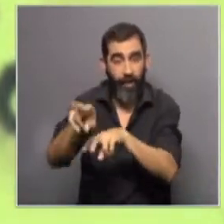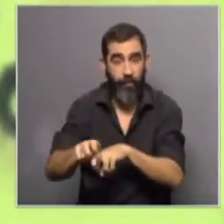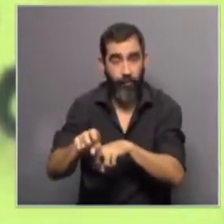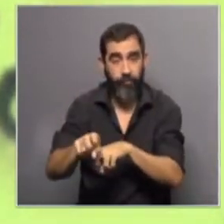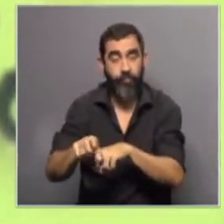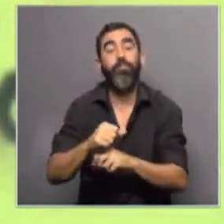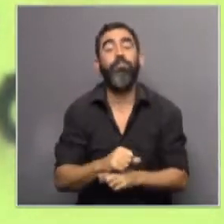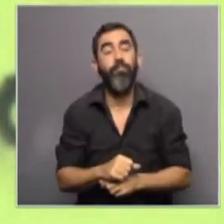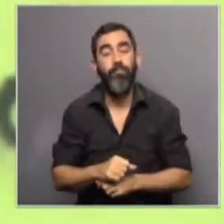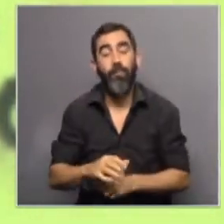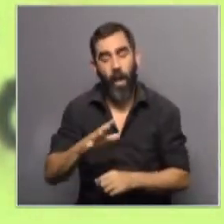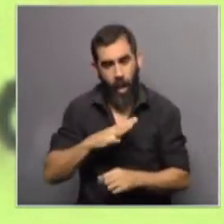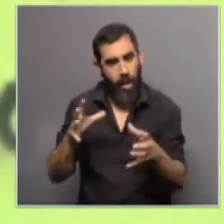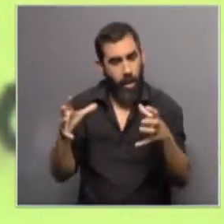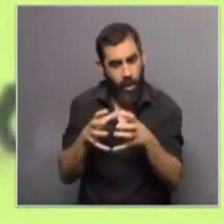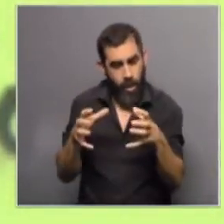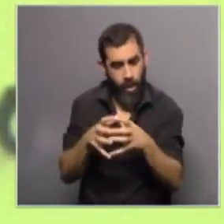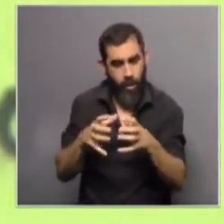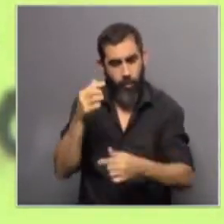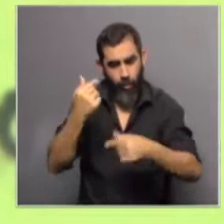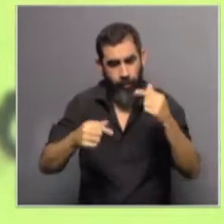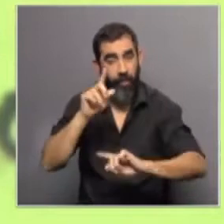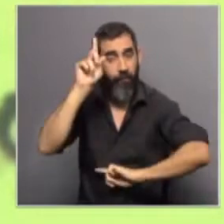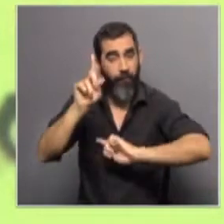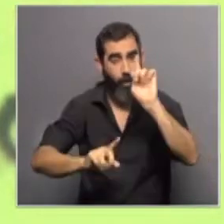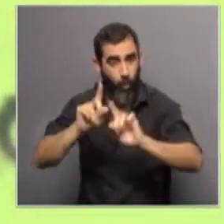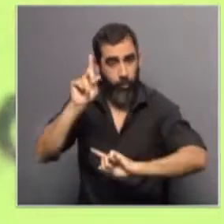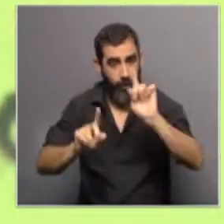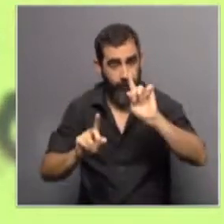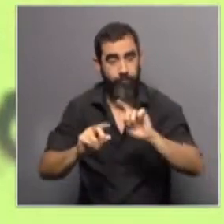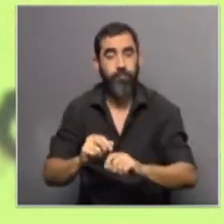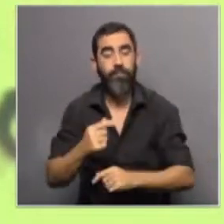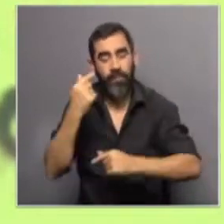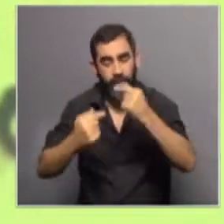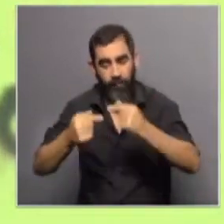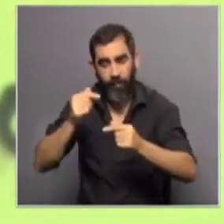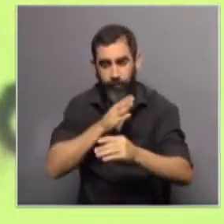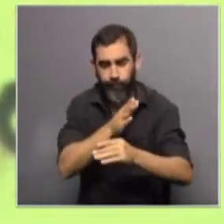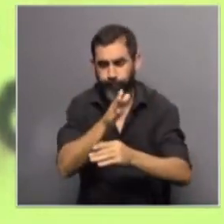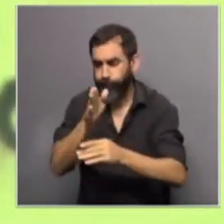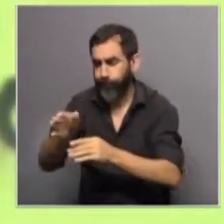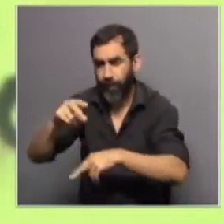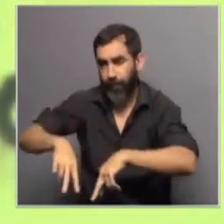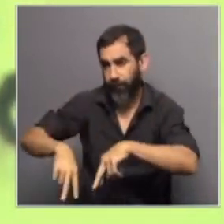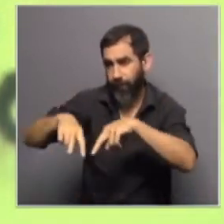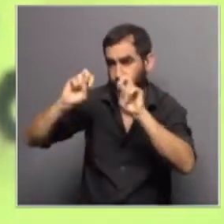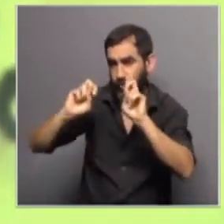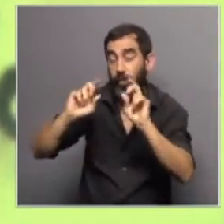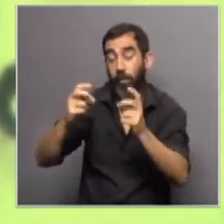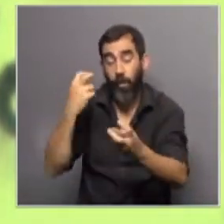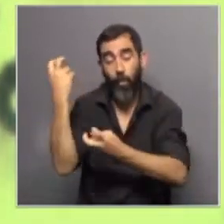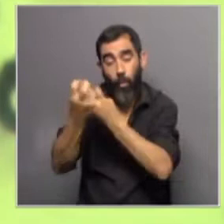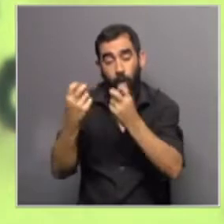Se constituyeron equipos en diferentes facultades, se siguieron diversas líneas de investigación, se buscó